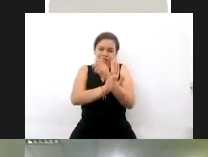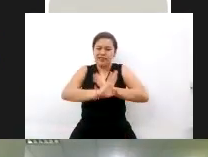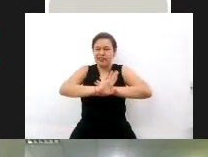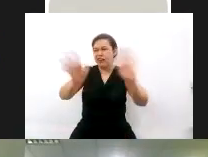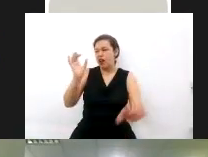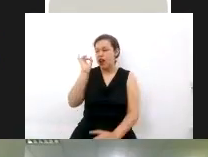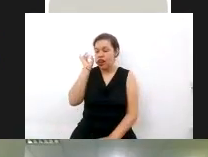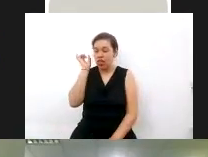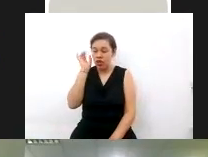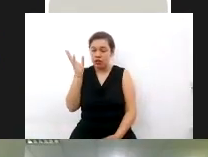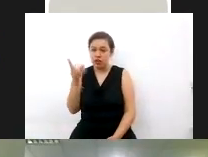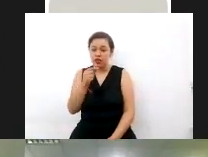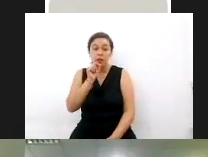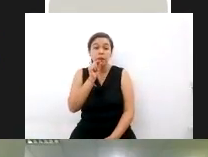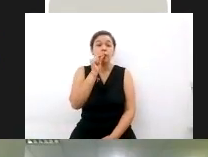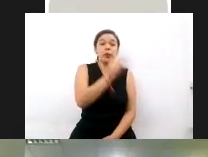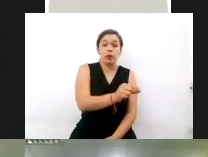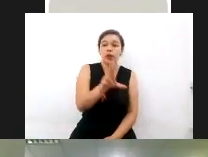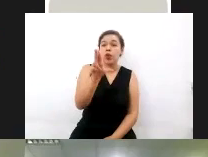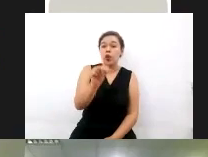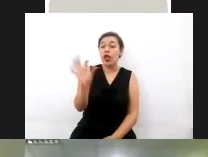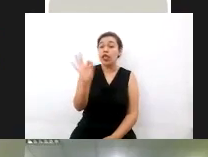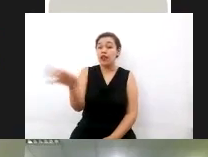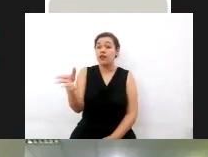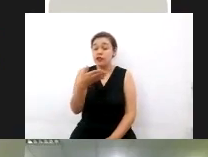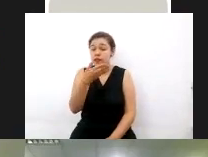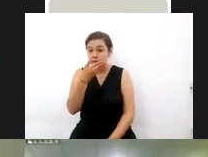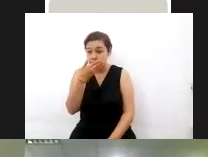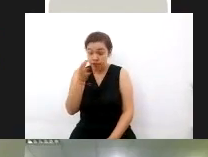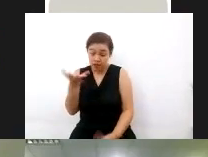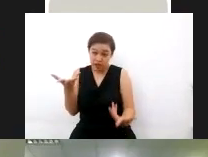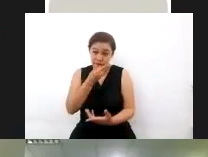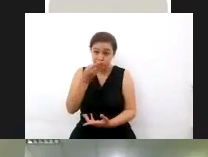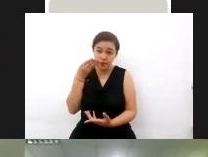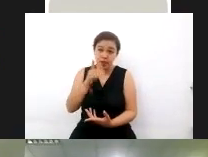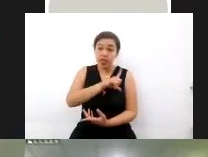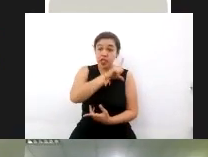no escupir y en caso de hacerlo utilizar un pañuelo desechable y lavarse las manos.